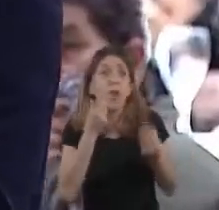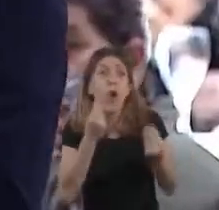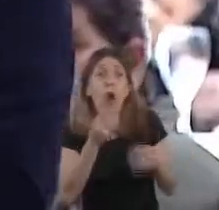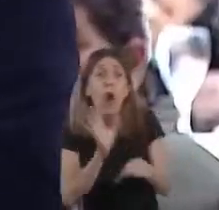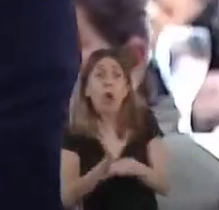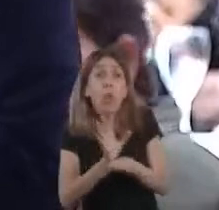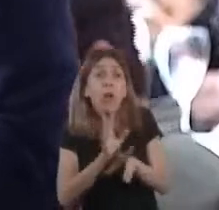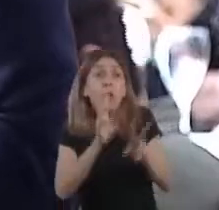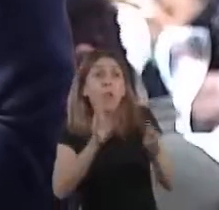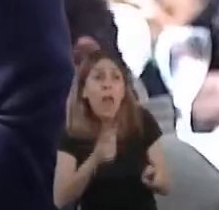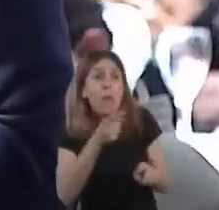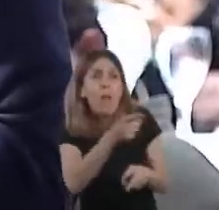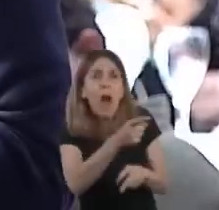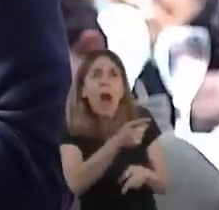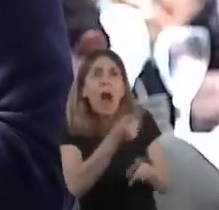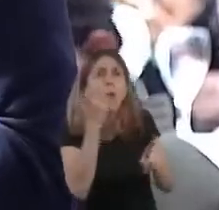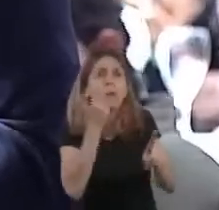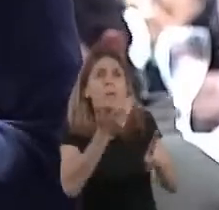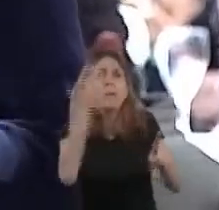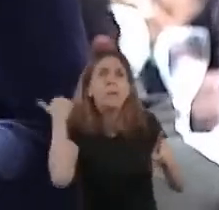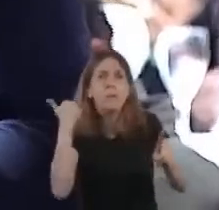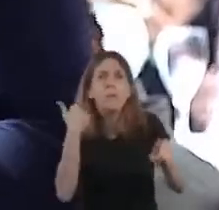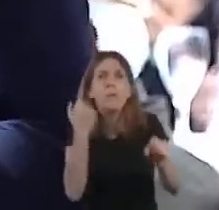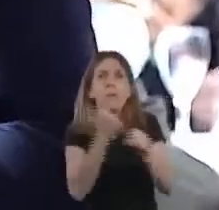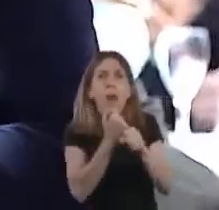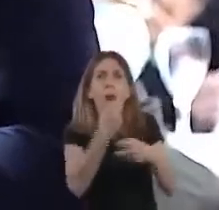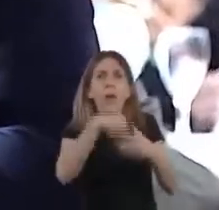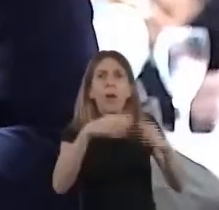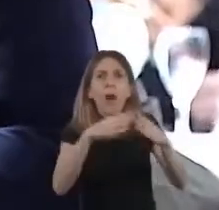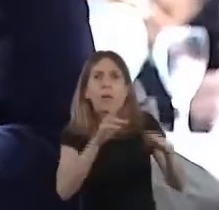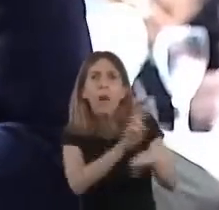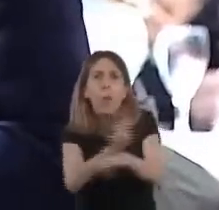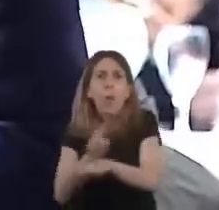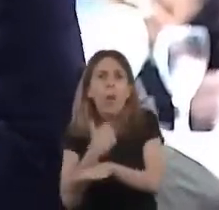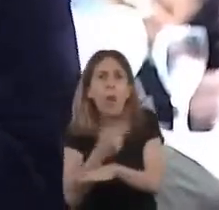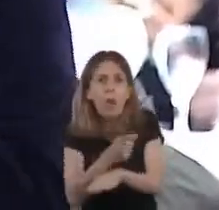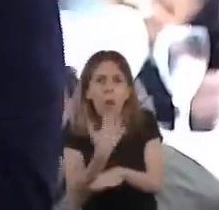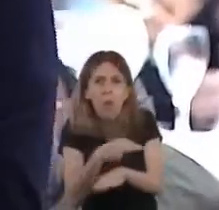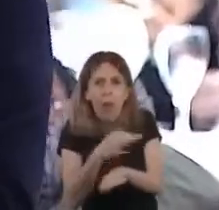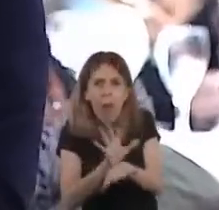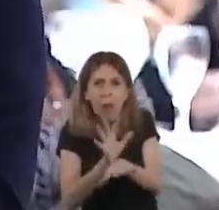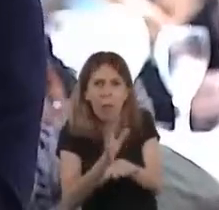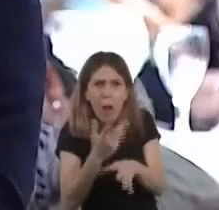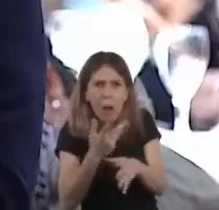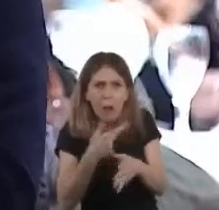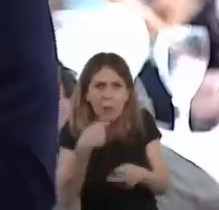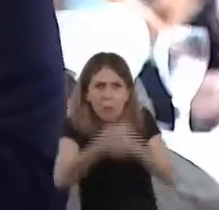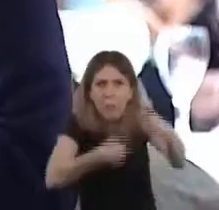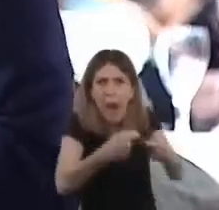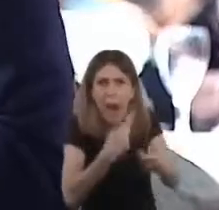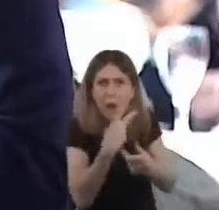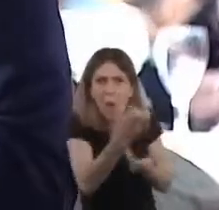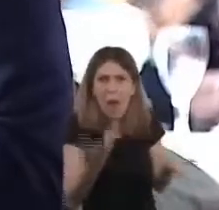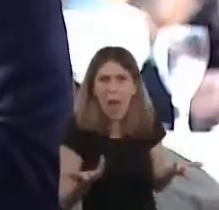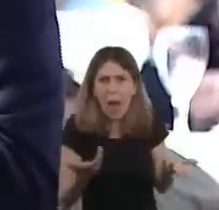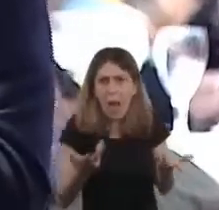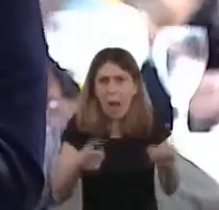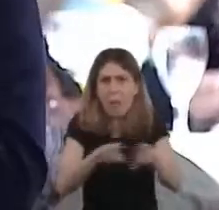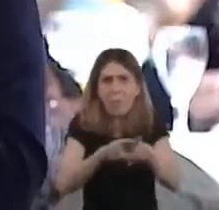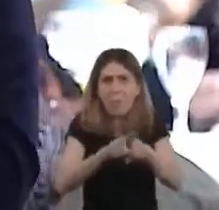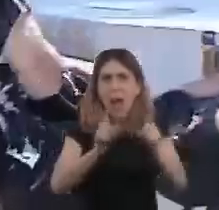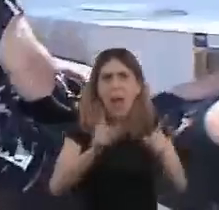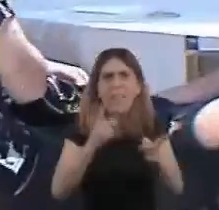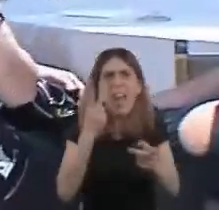sean reconocidos como un trabajo en la sociedad. Y nosotros, este que dimos,